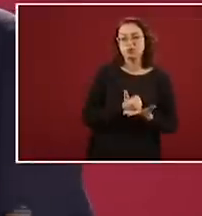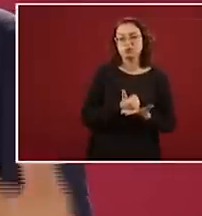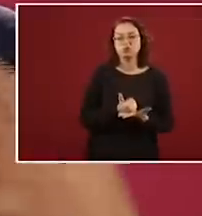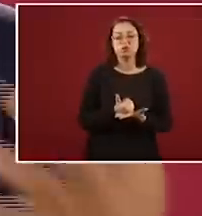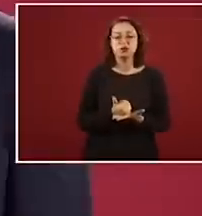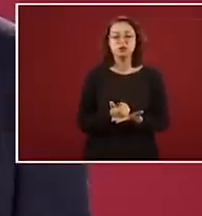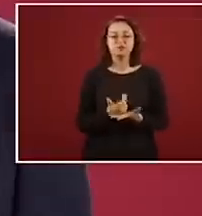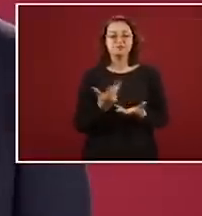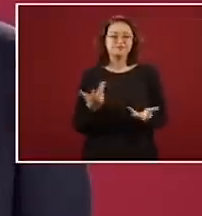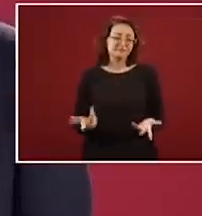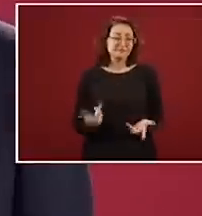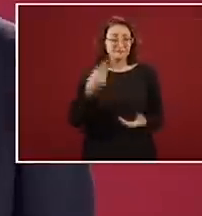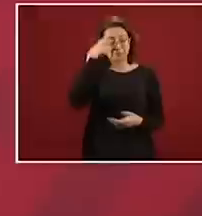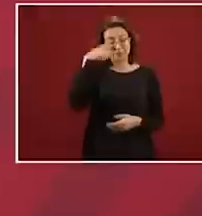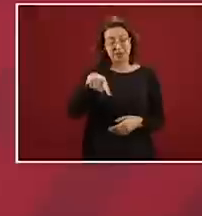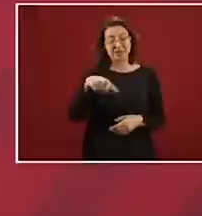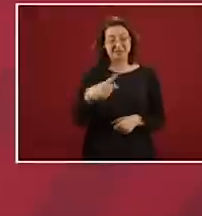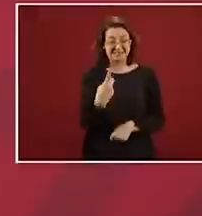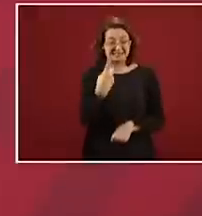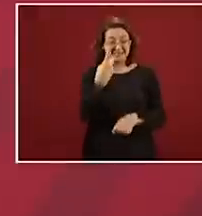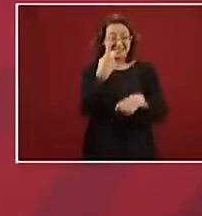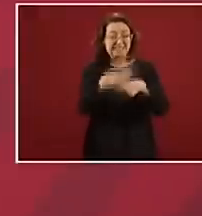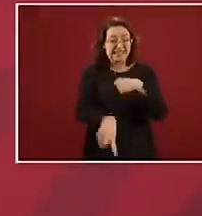reparemos un daño